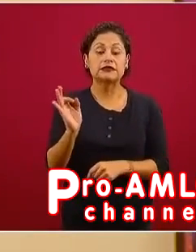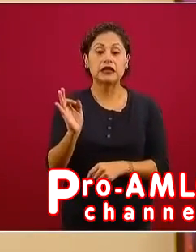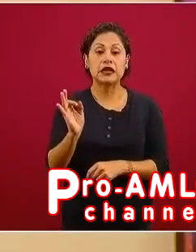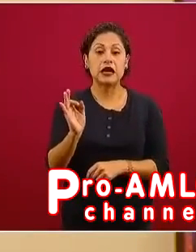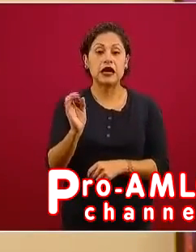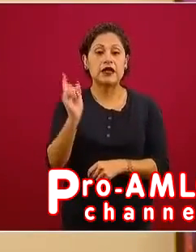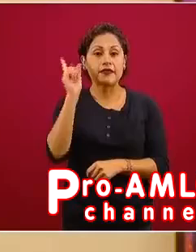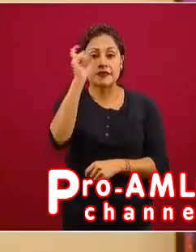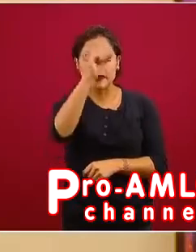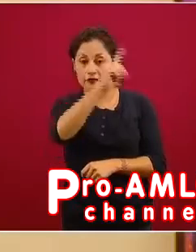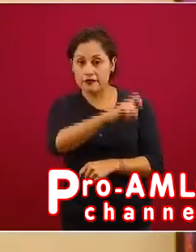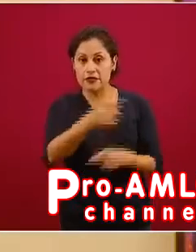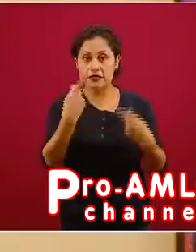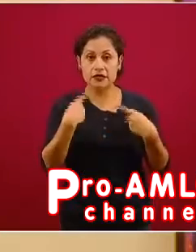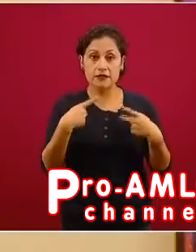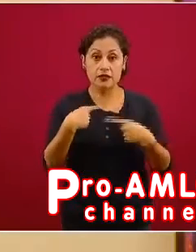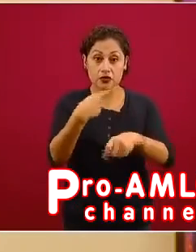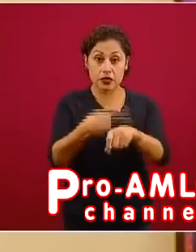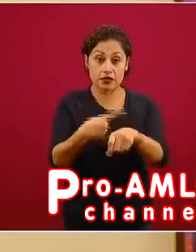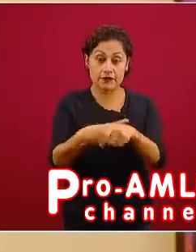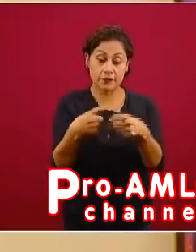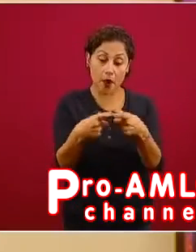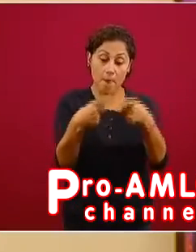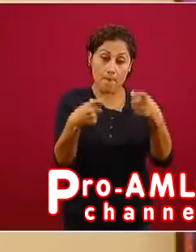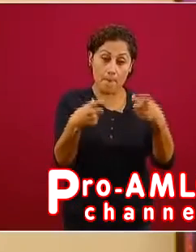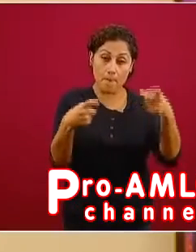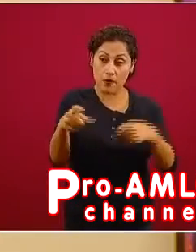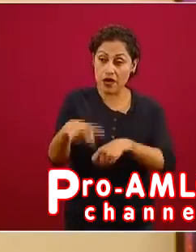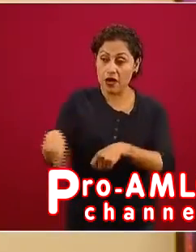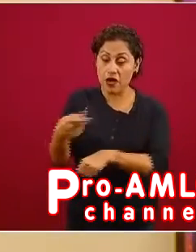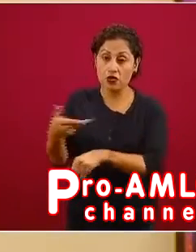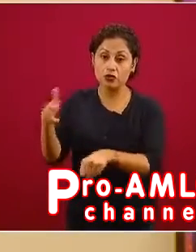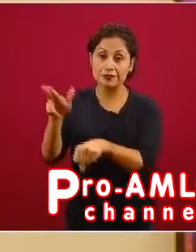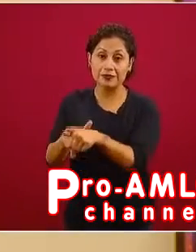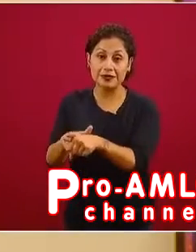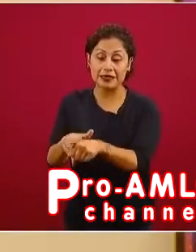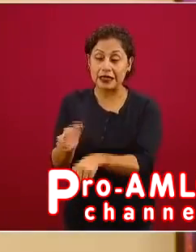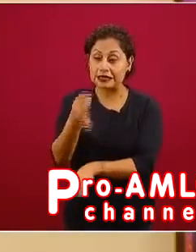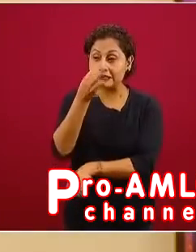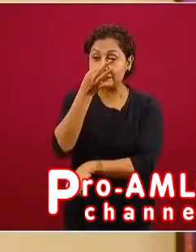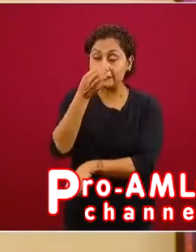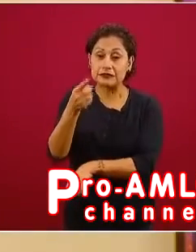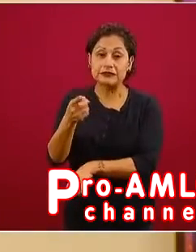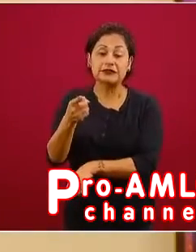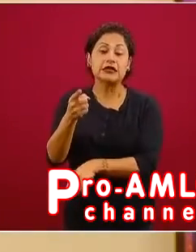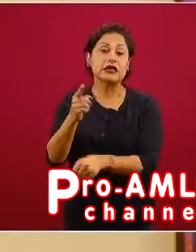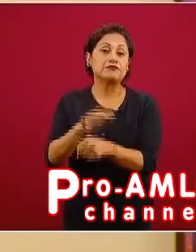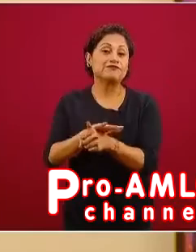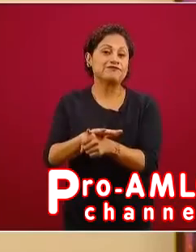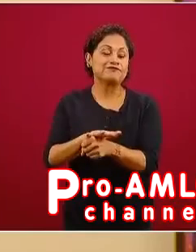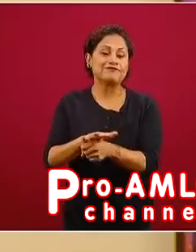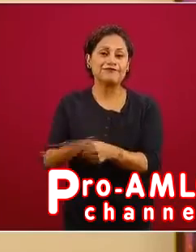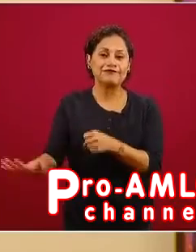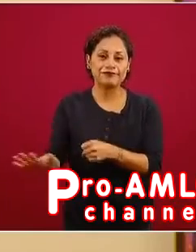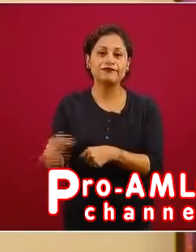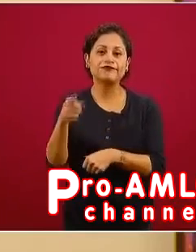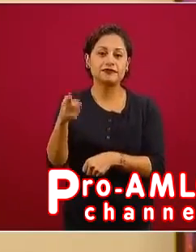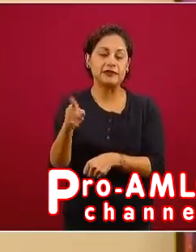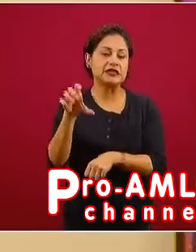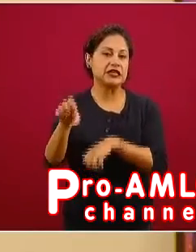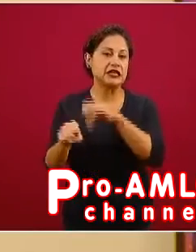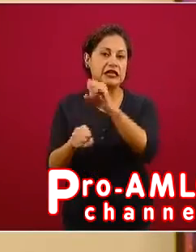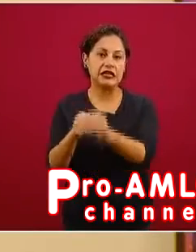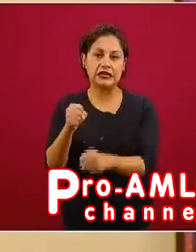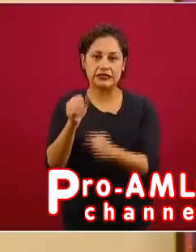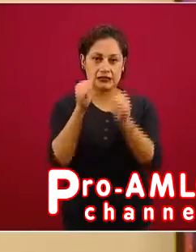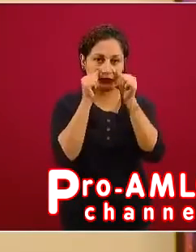camas disponibles. Y por esa razón, toda la preparación que lleva ya más de un mes, prácticamente 2 meses,